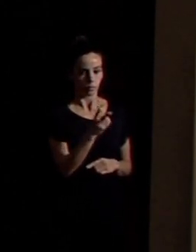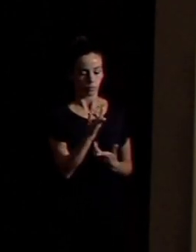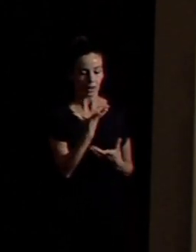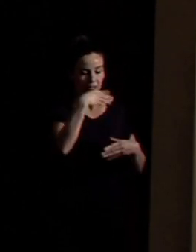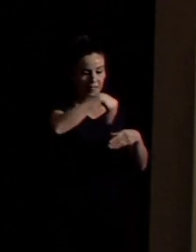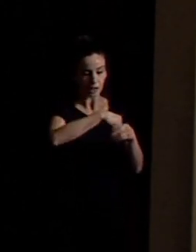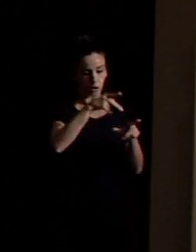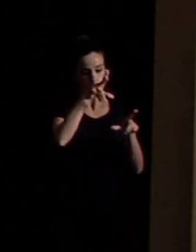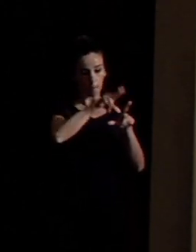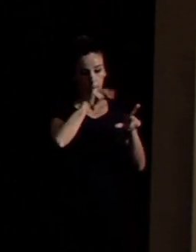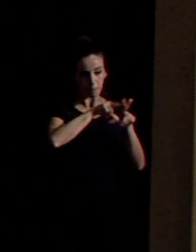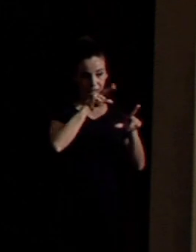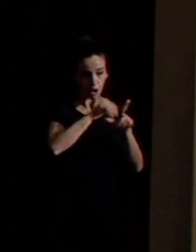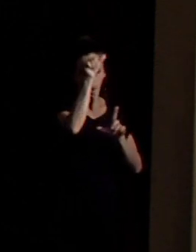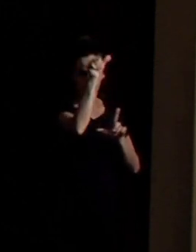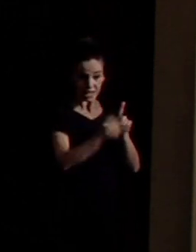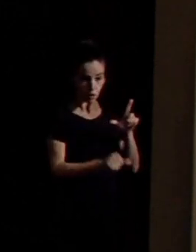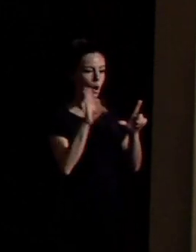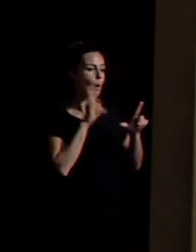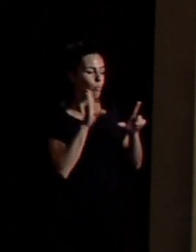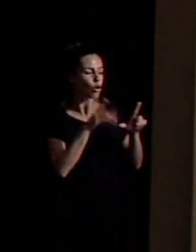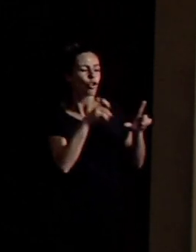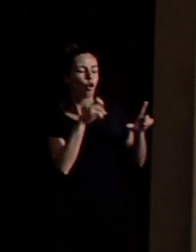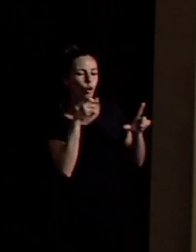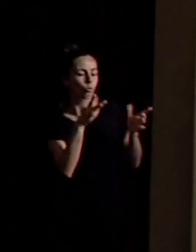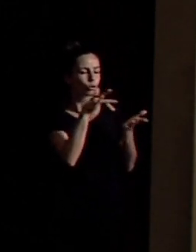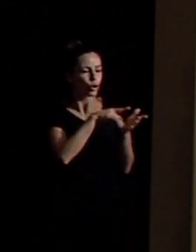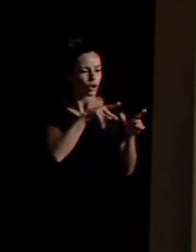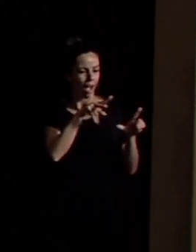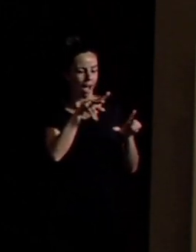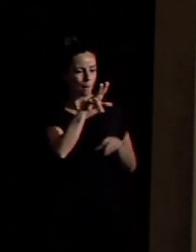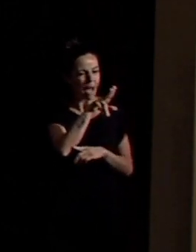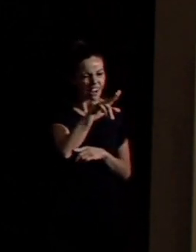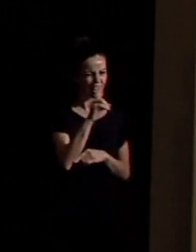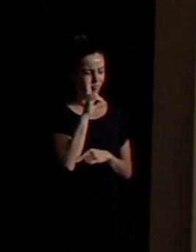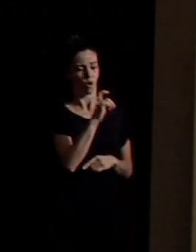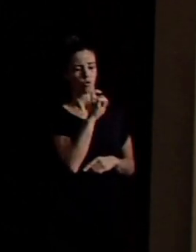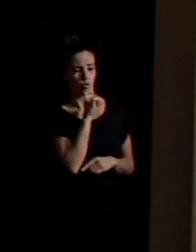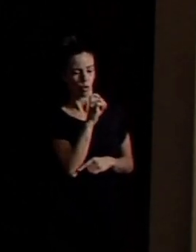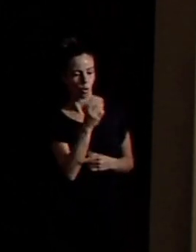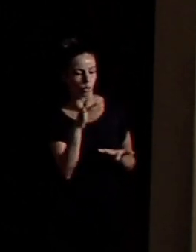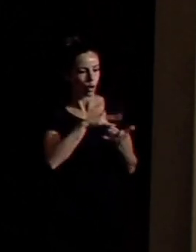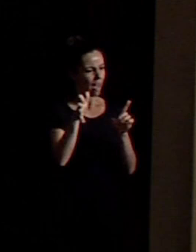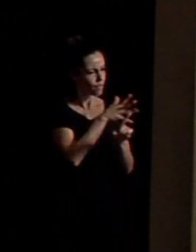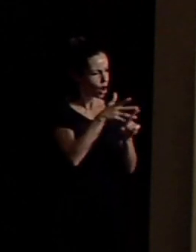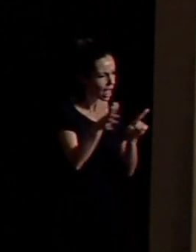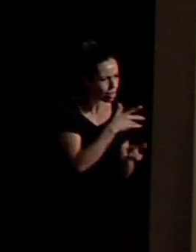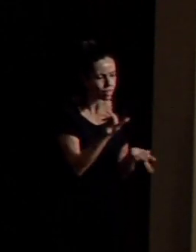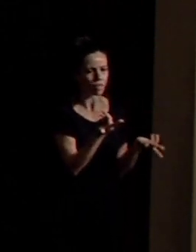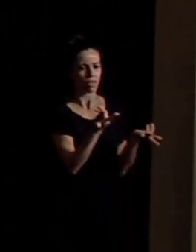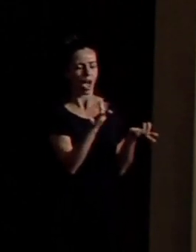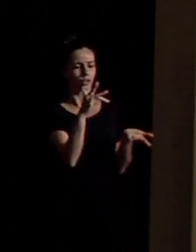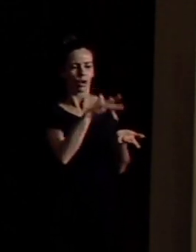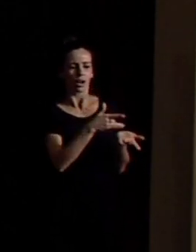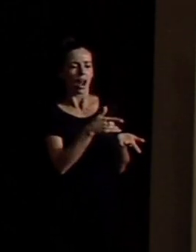en una película o en un spot porno, ¿no?, donde el uso de la violencia, el no consentimiento,